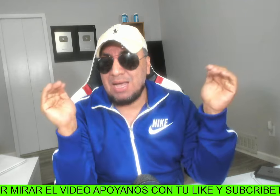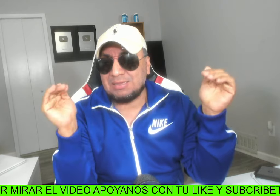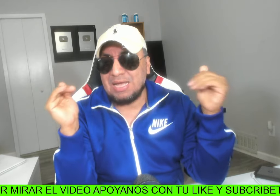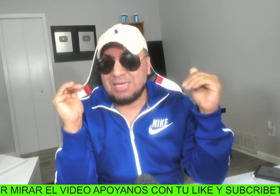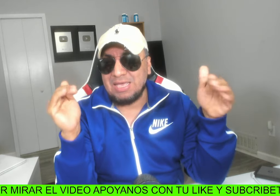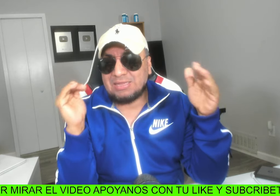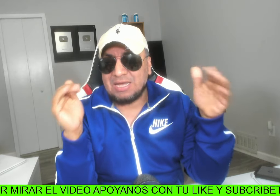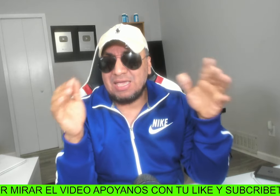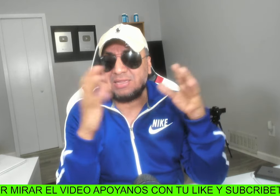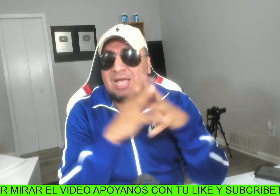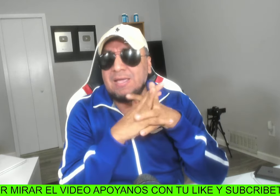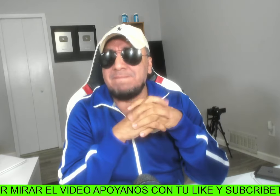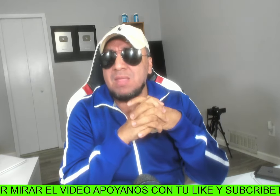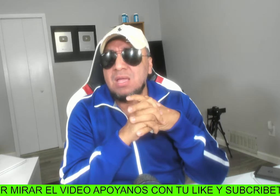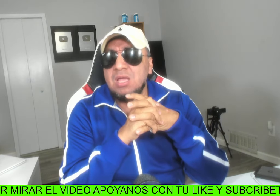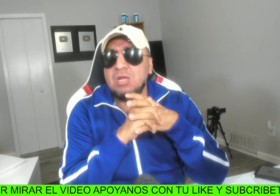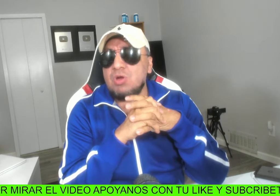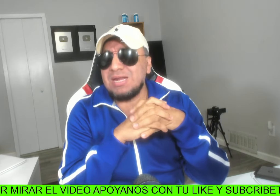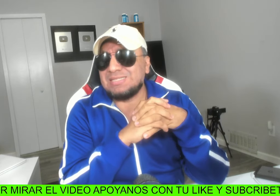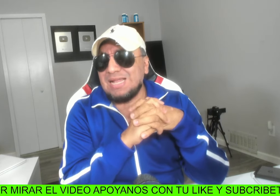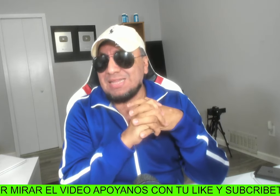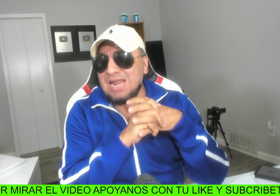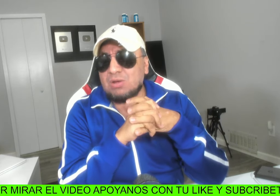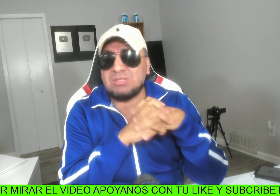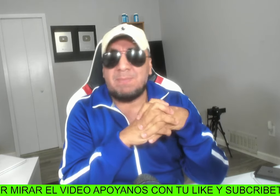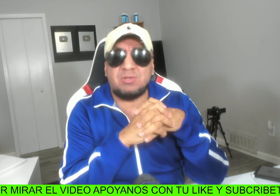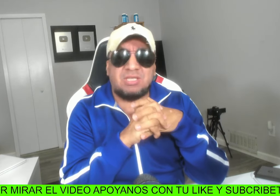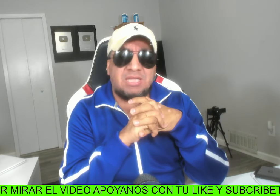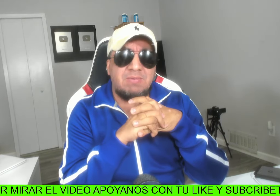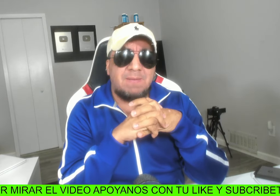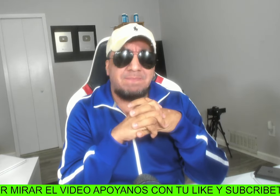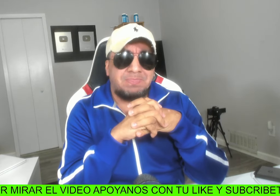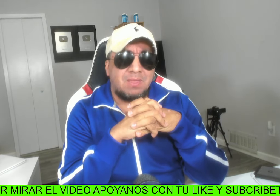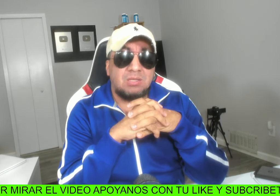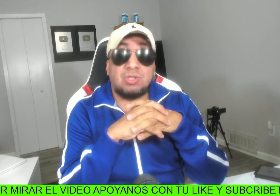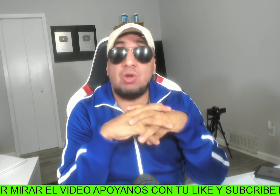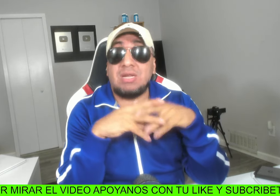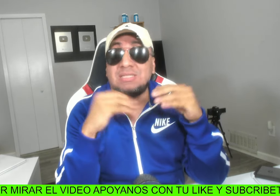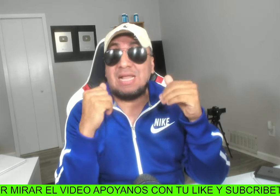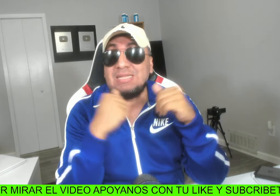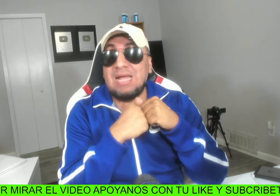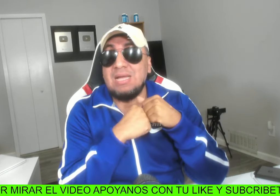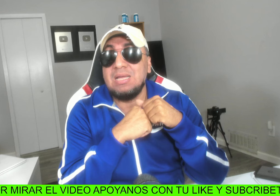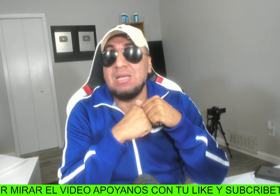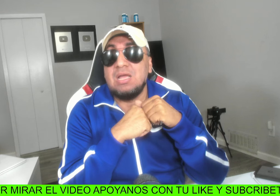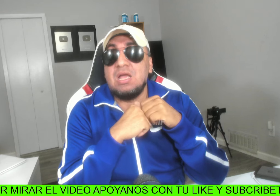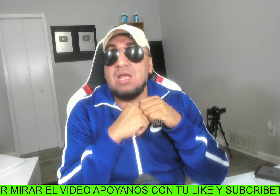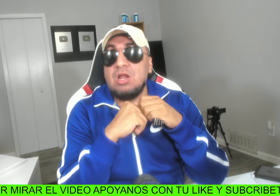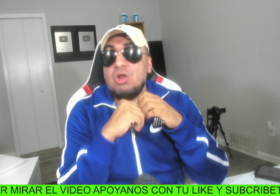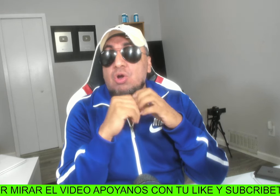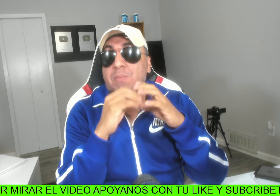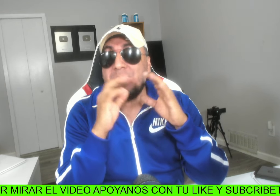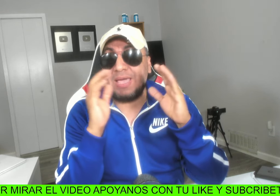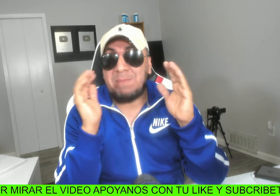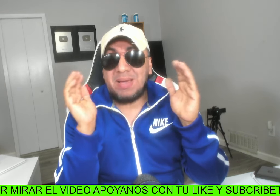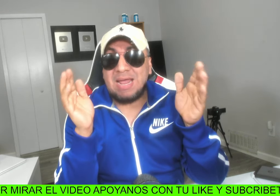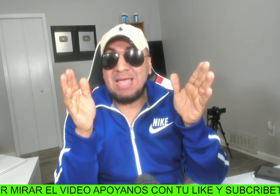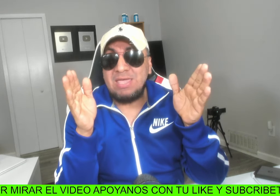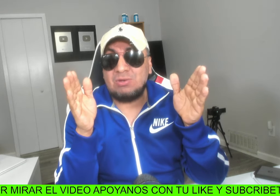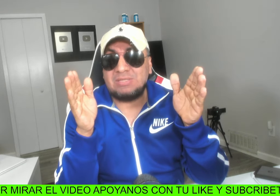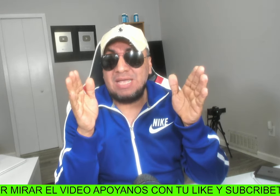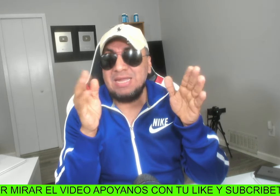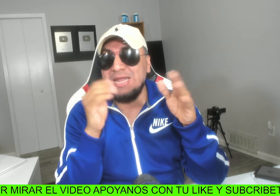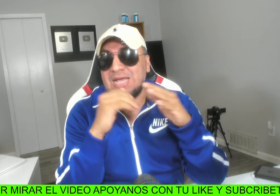viven ataque y ataque y ataque, no resaltan las cosas positivas, solo resaltan lo que